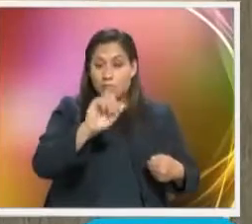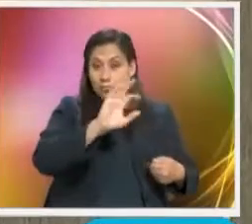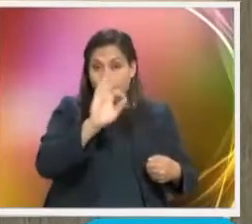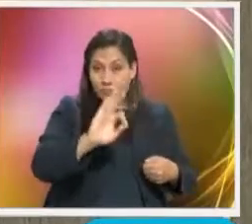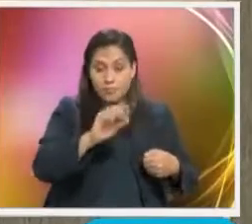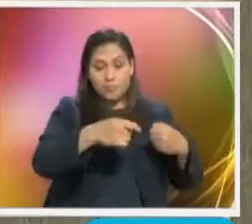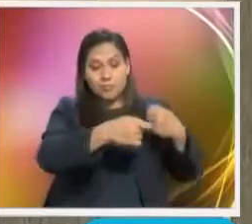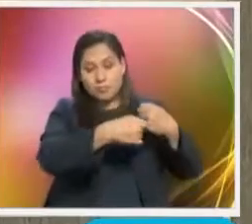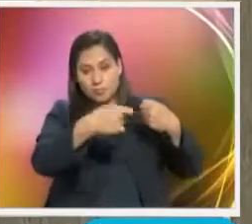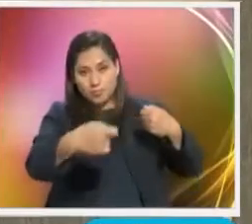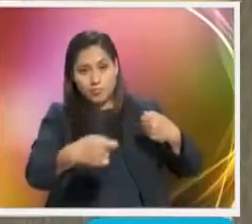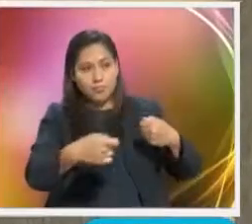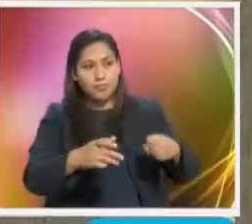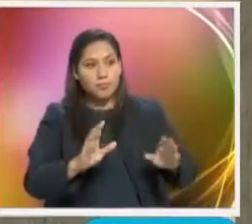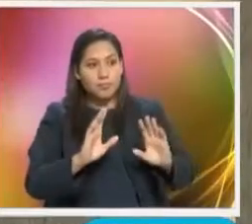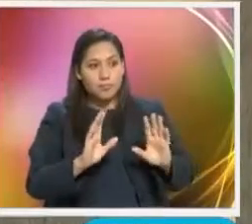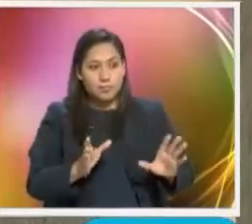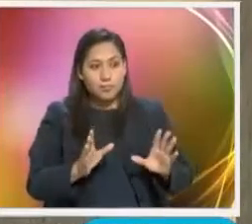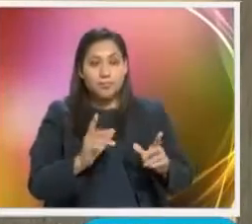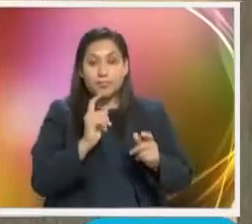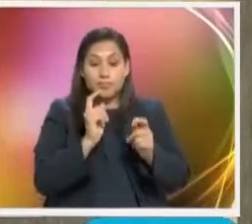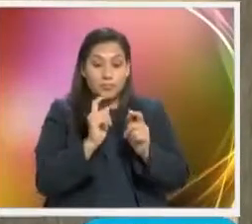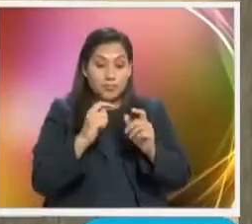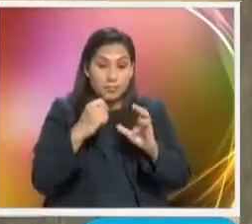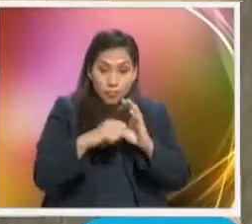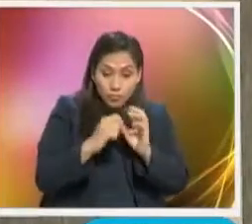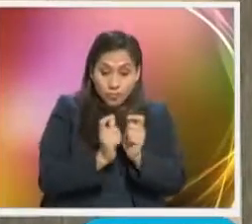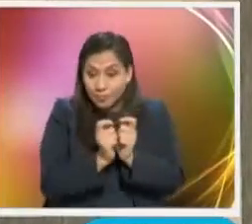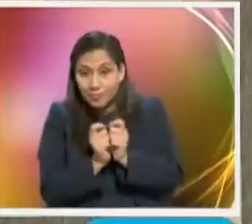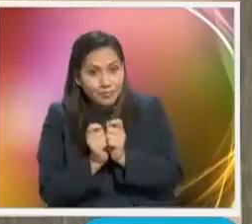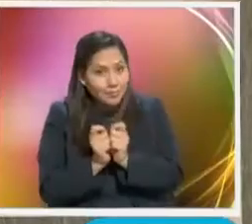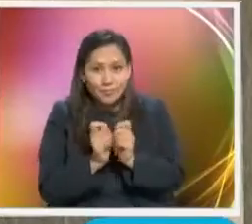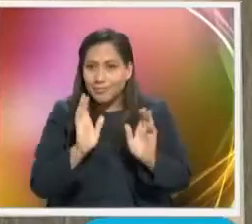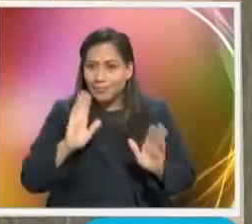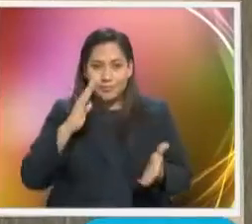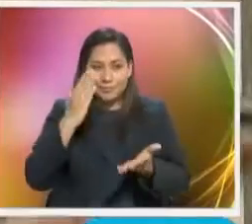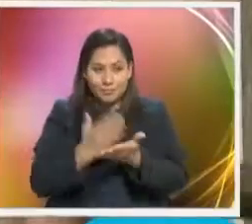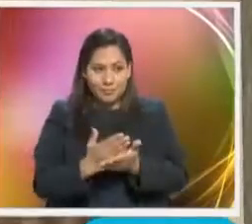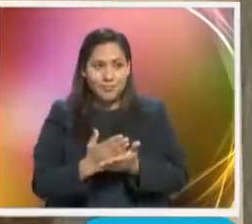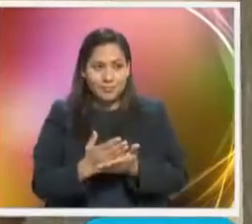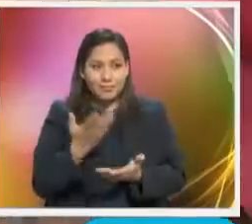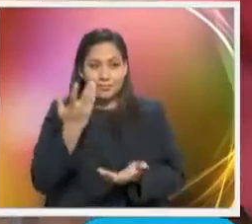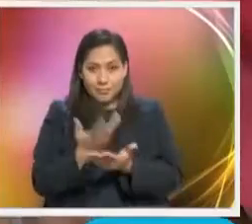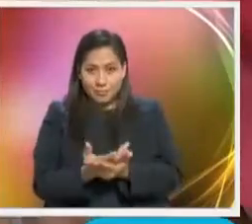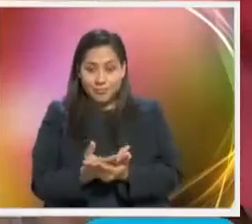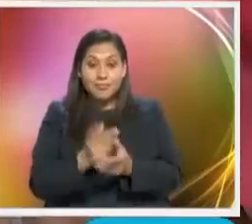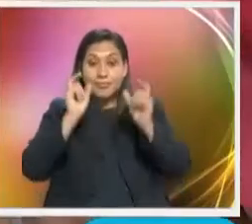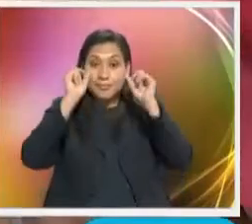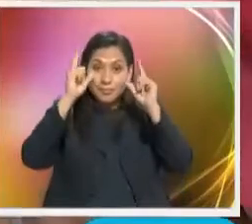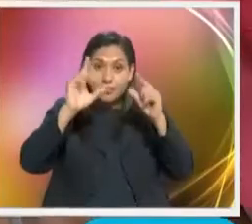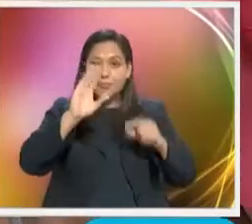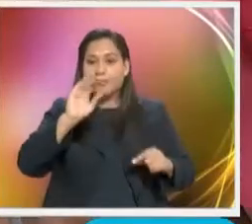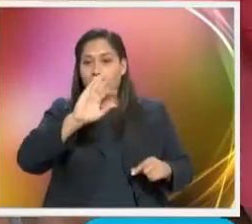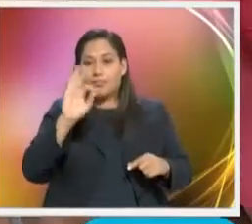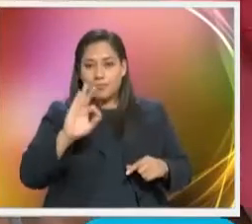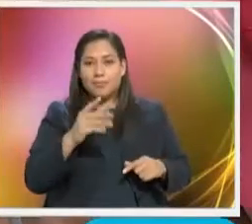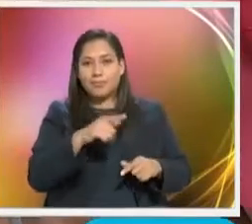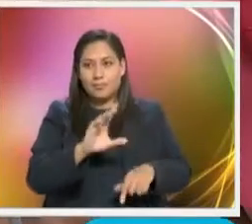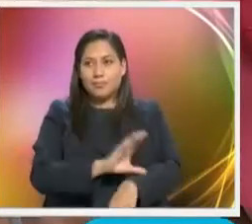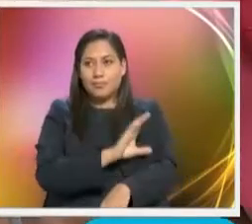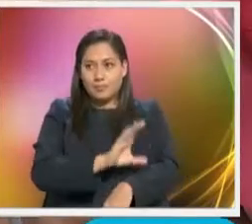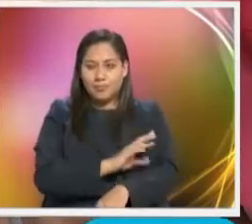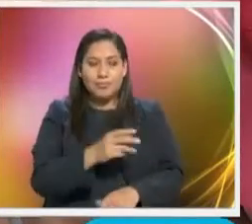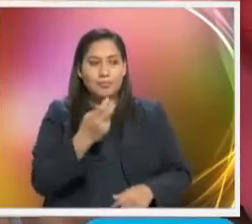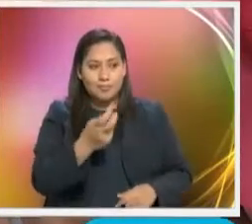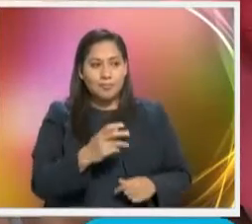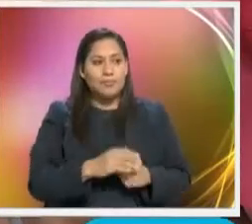100%, desconéctenlo, ya no tuiten ni Ya rieguen sus no, plantitas. ya no más. Ya descansen. Ya Se van a descansar. despertar con un 90% de batería Muy y